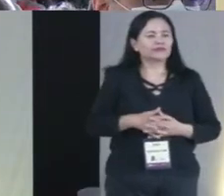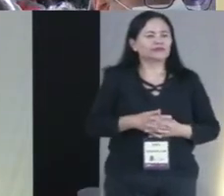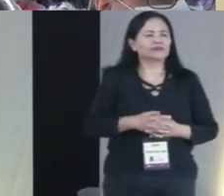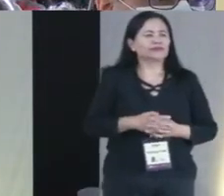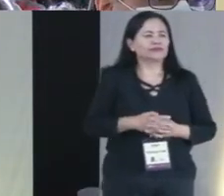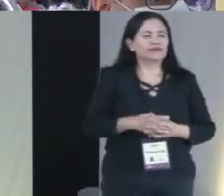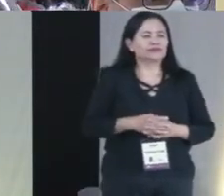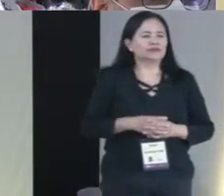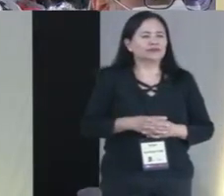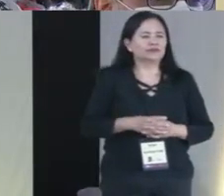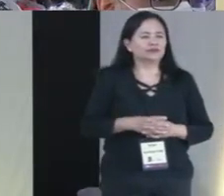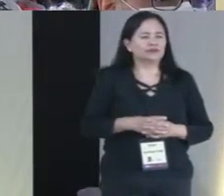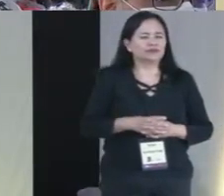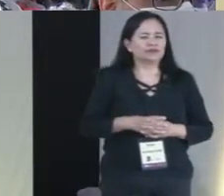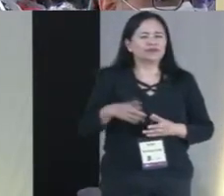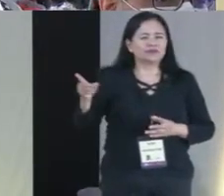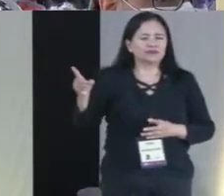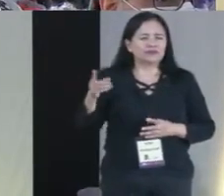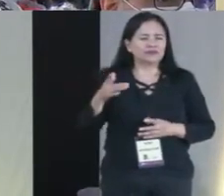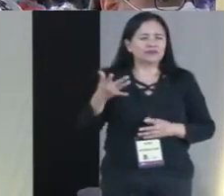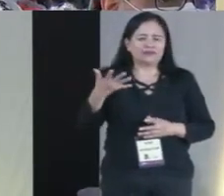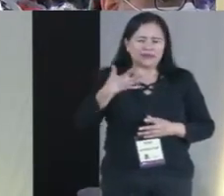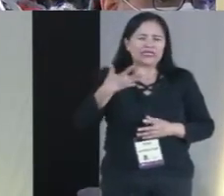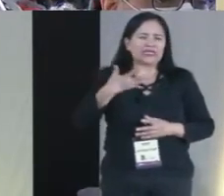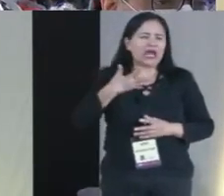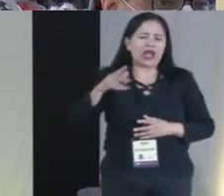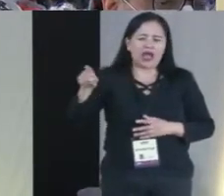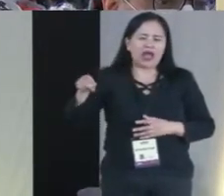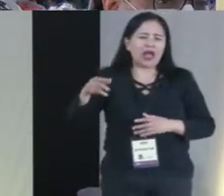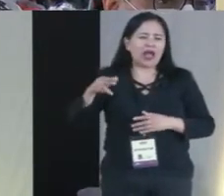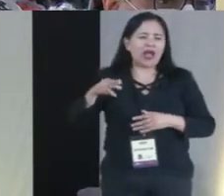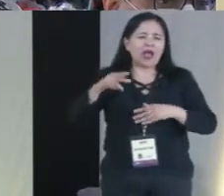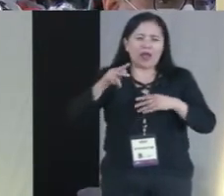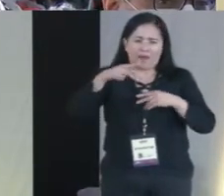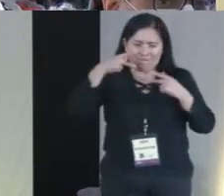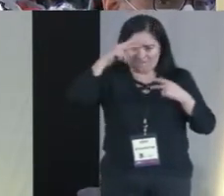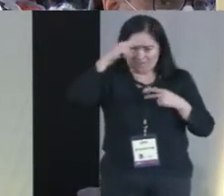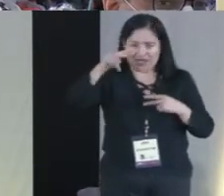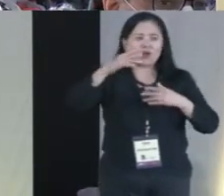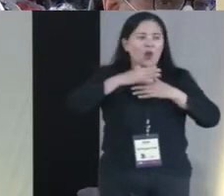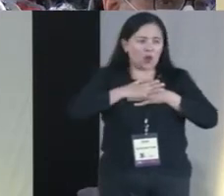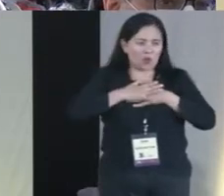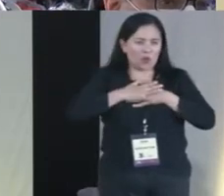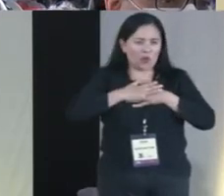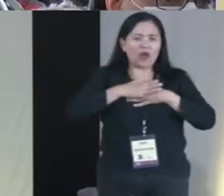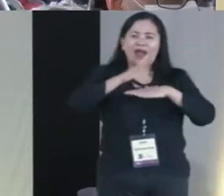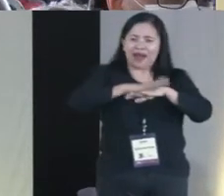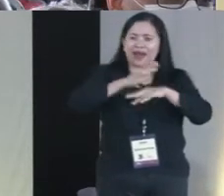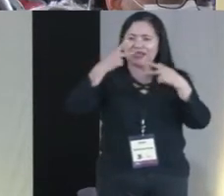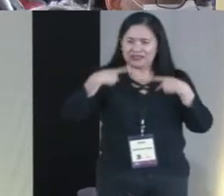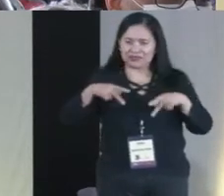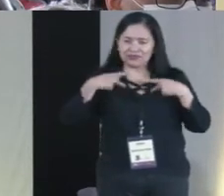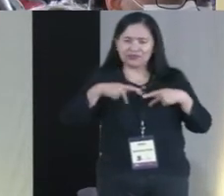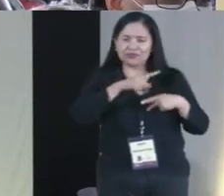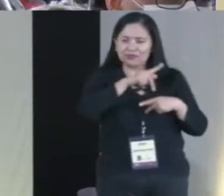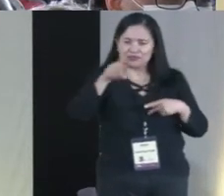aspecto de amor por México, por su gente, más que por sus tradiciones.